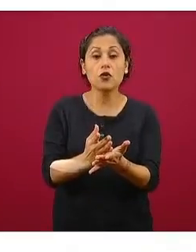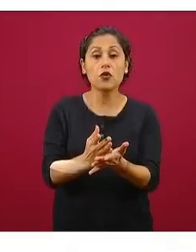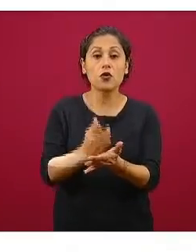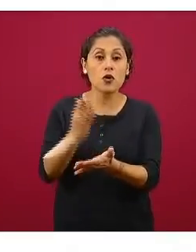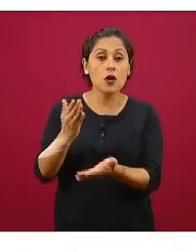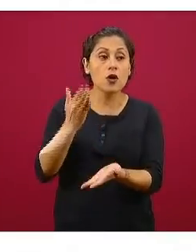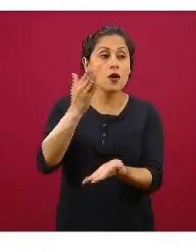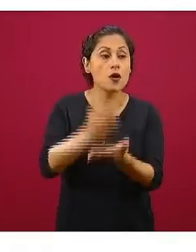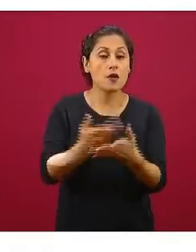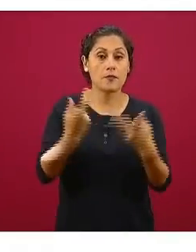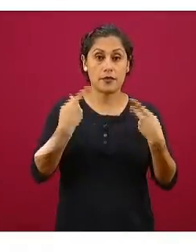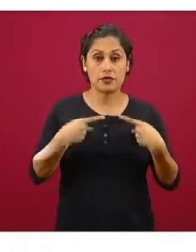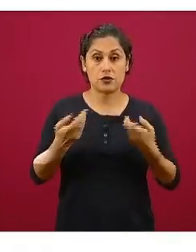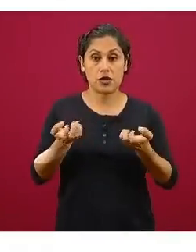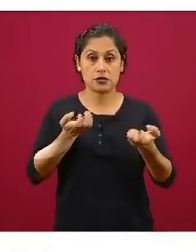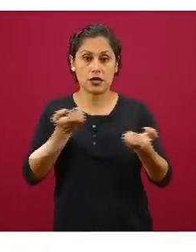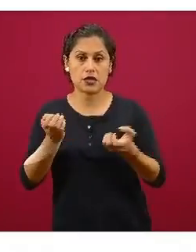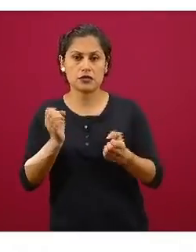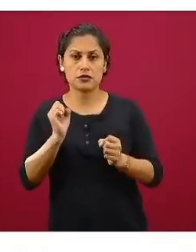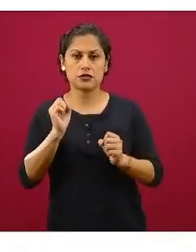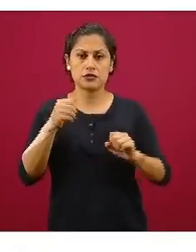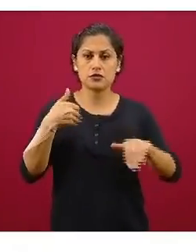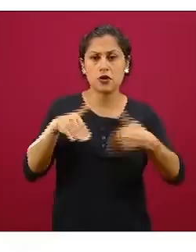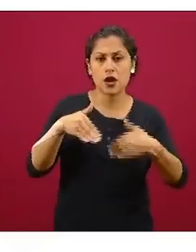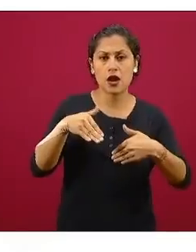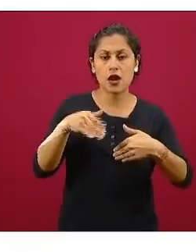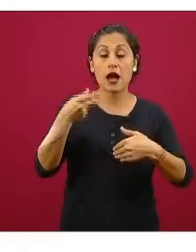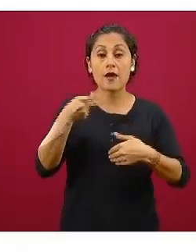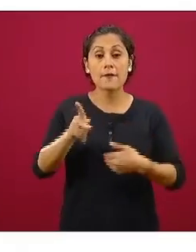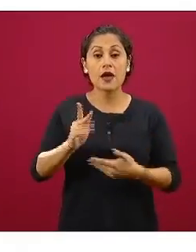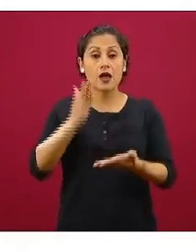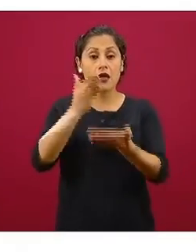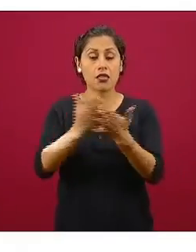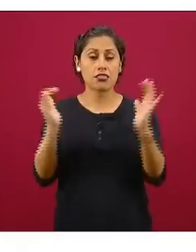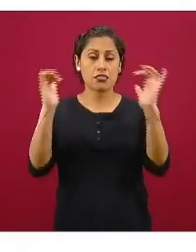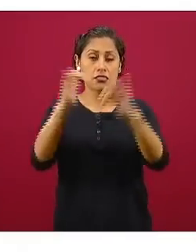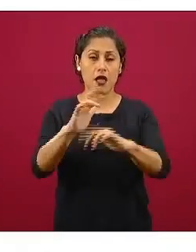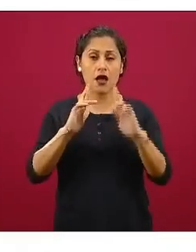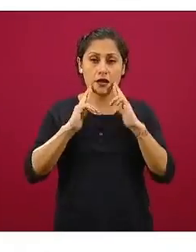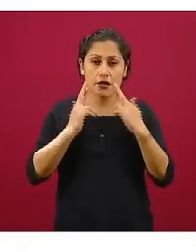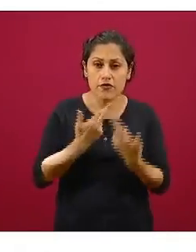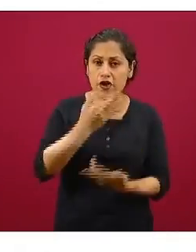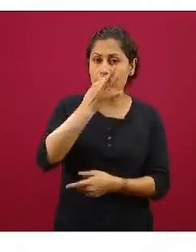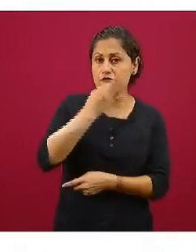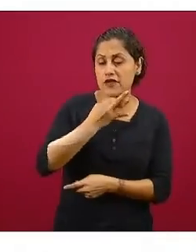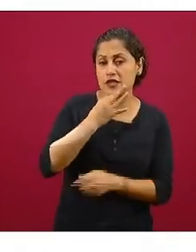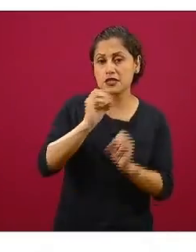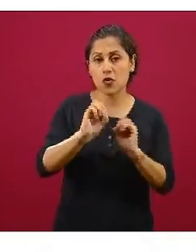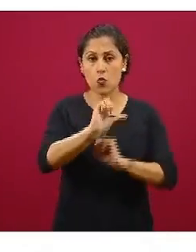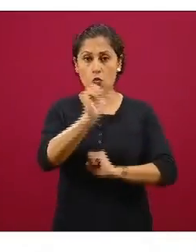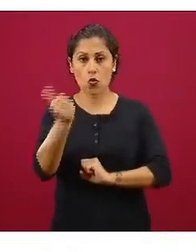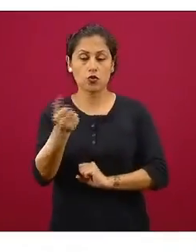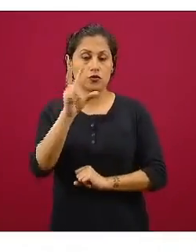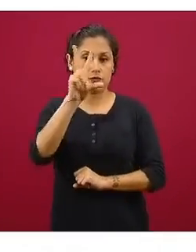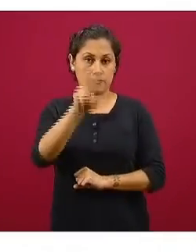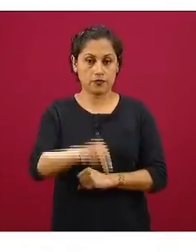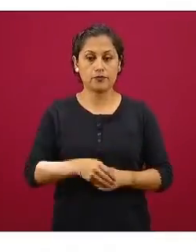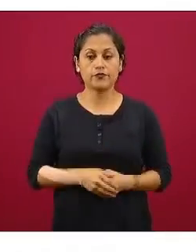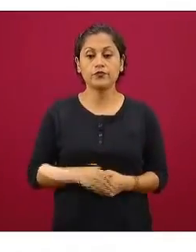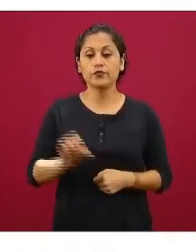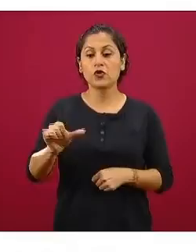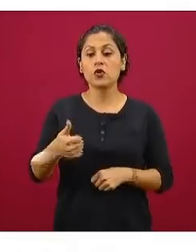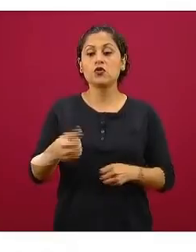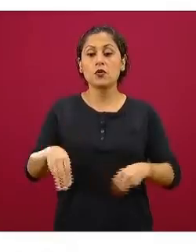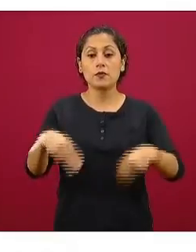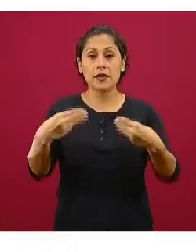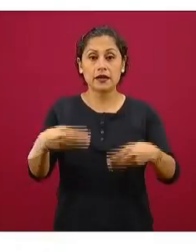de las personas, no para llevar a cabo reuniones, fiestas, congregaciones o algún otro tipo de actividad. Los mercados y supermercados pues